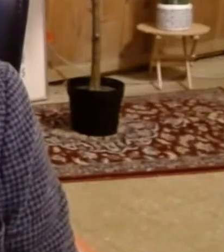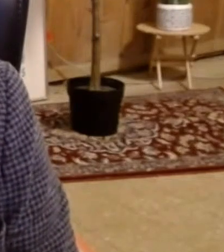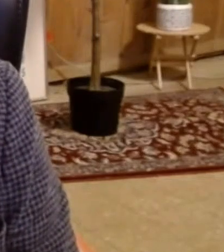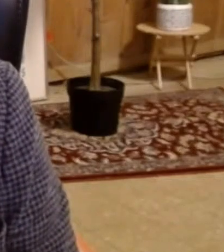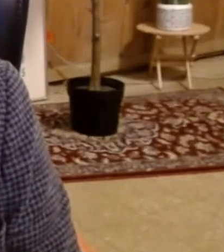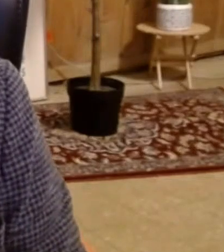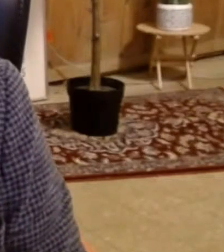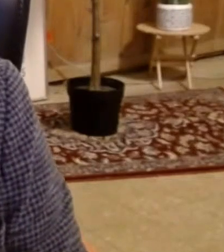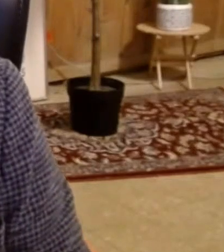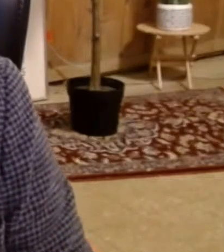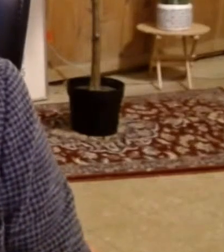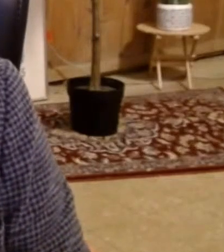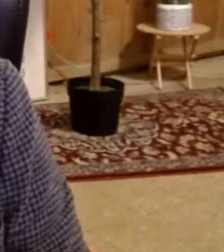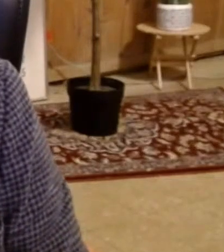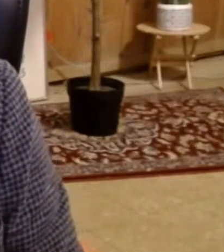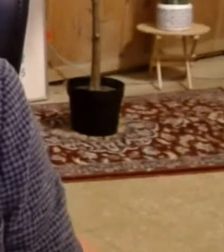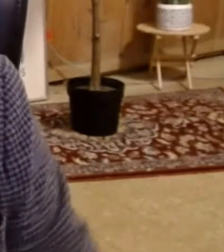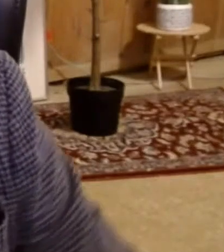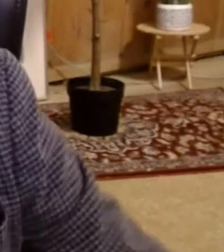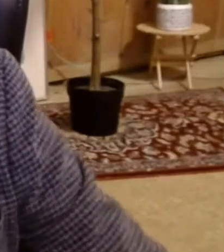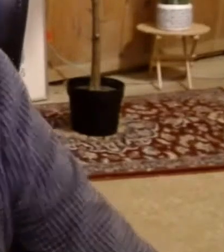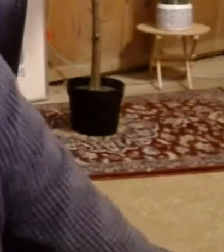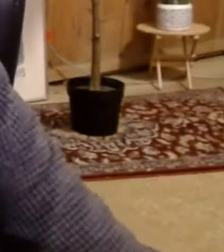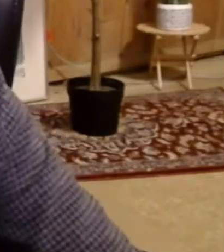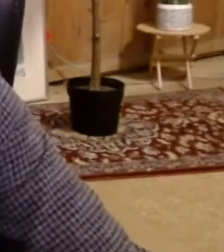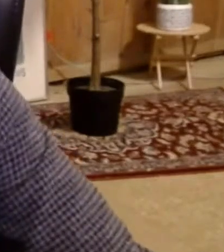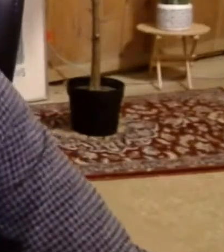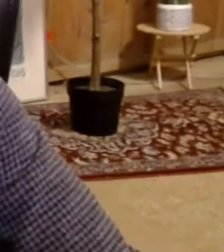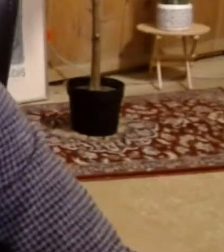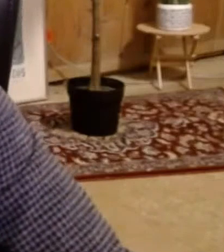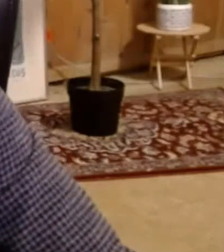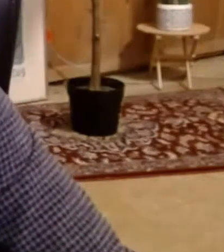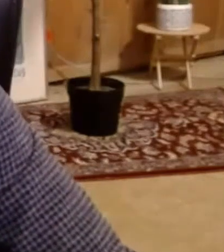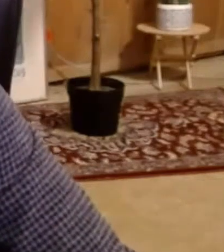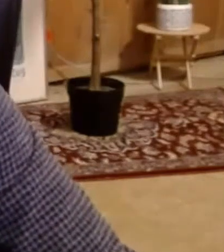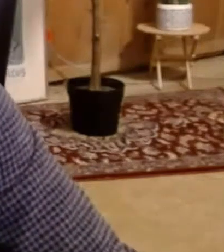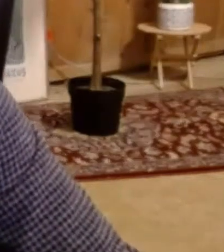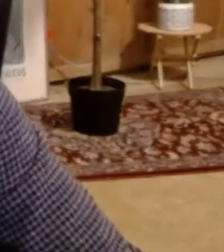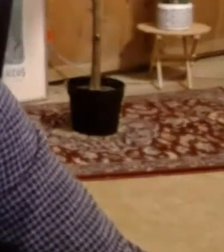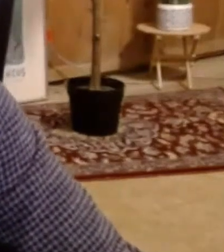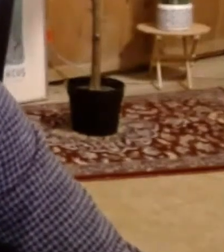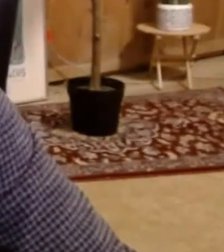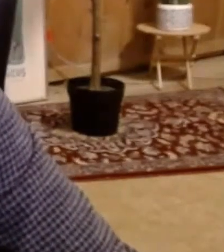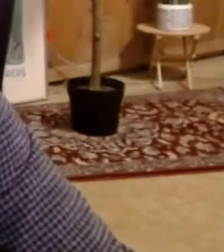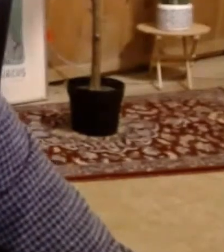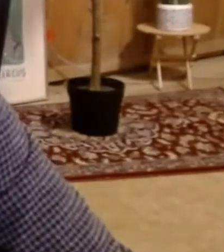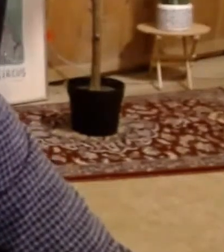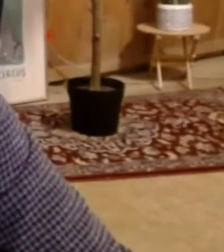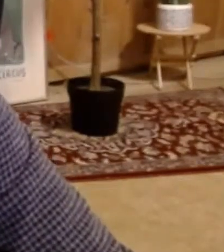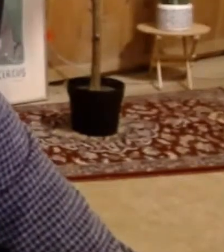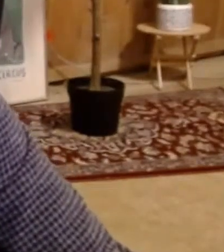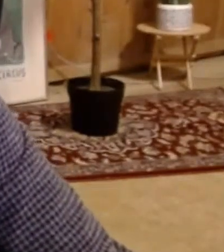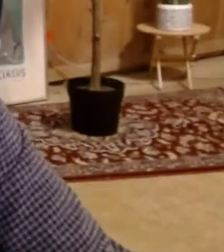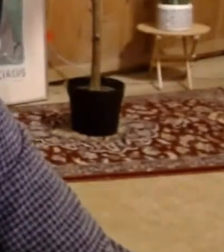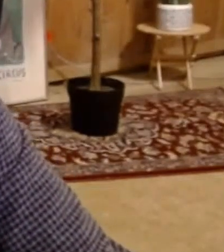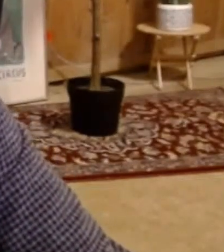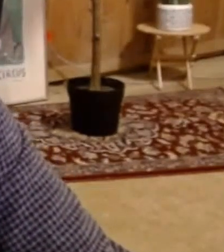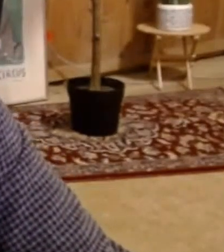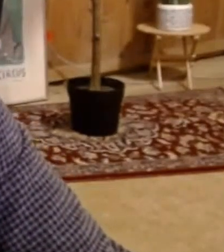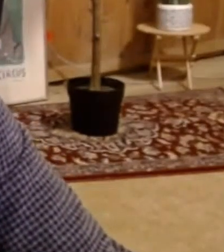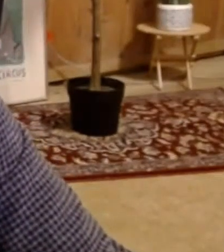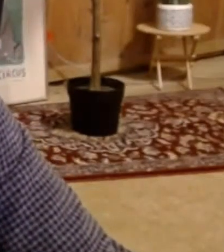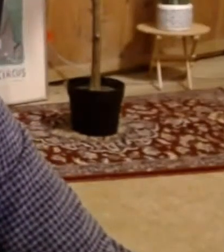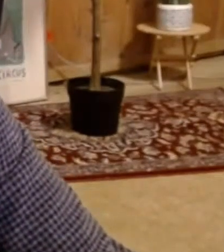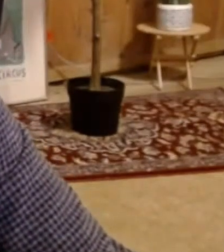catorrazos, los cuestionamientos duros, muy fuertes. El mismo público consentidor sin censura que vio parte de esta conferencia lo está